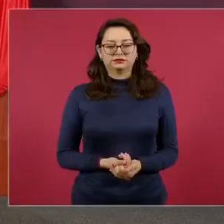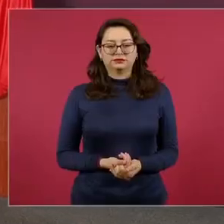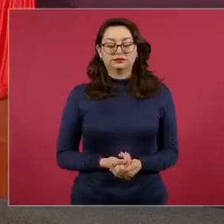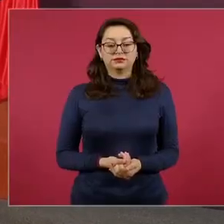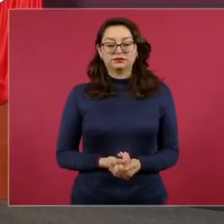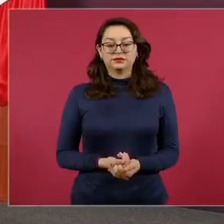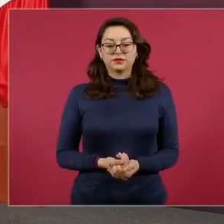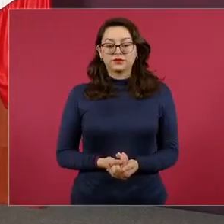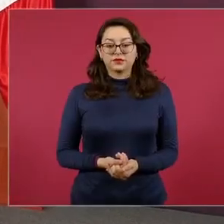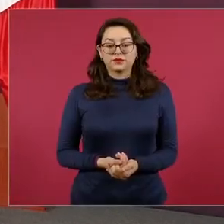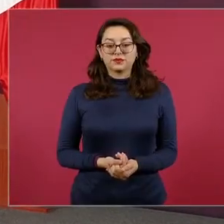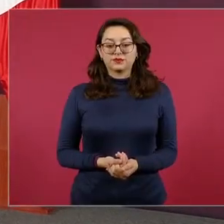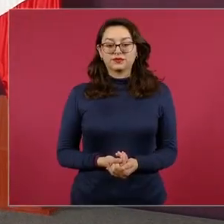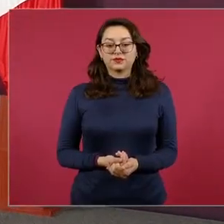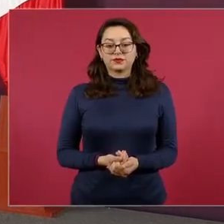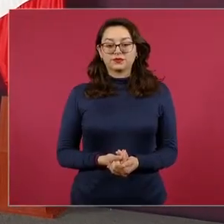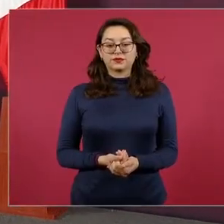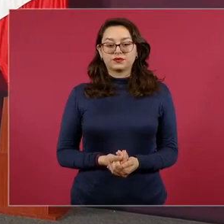Bueno, como